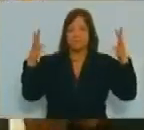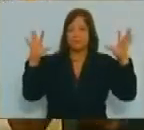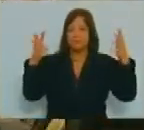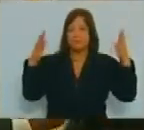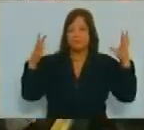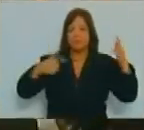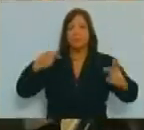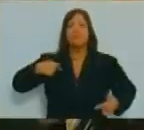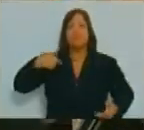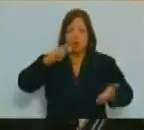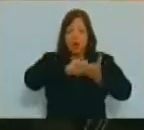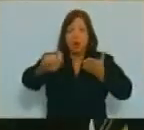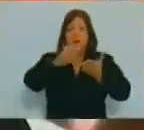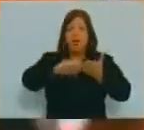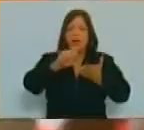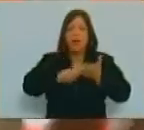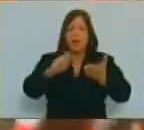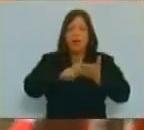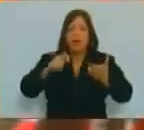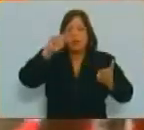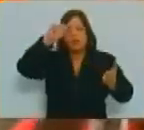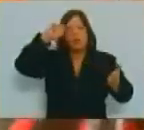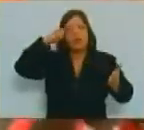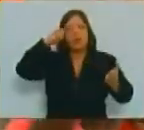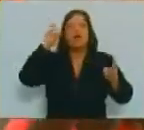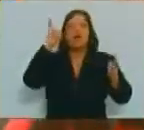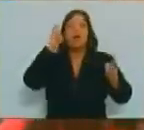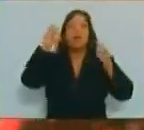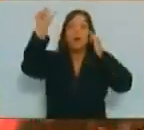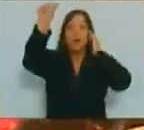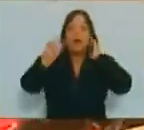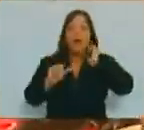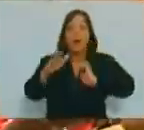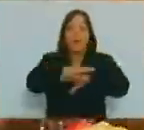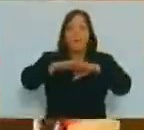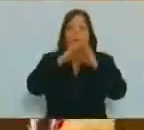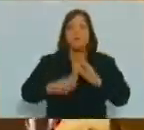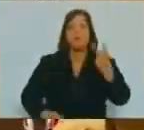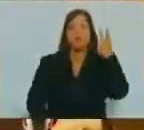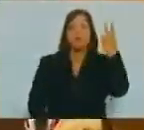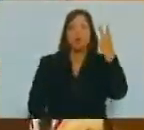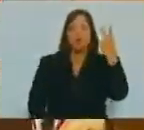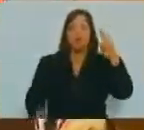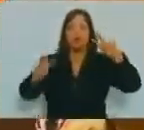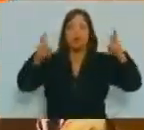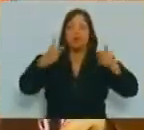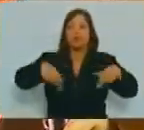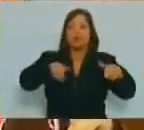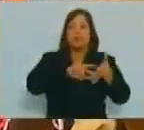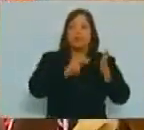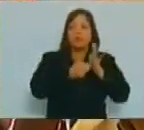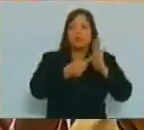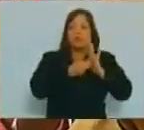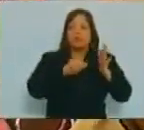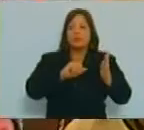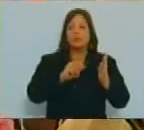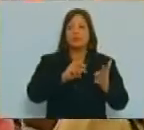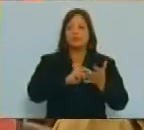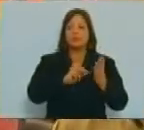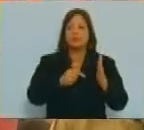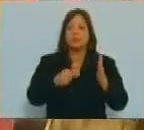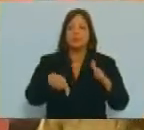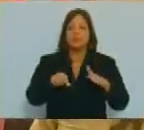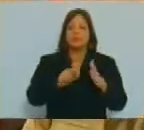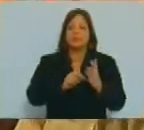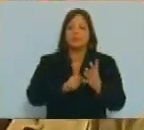no tome nota estaba recordando mientras escuchaba el ministro dos casos específicos que